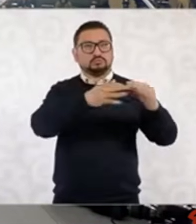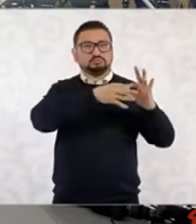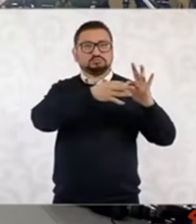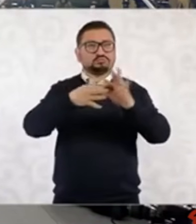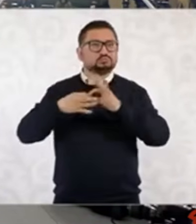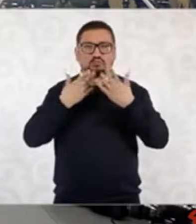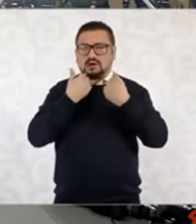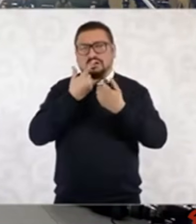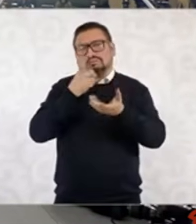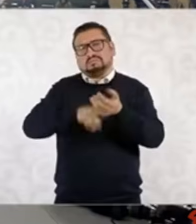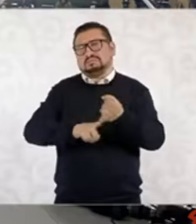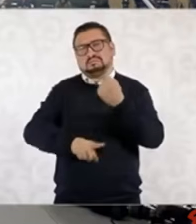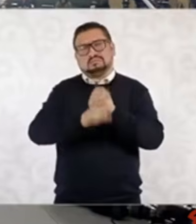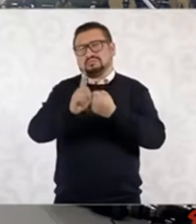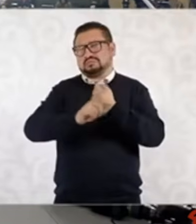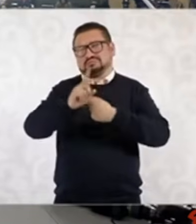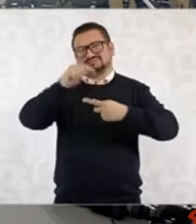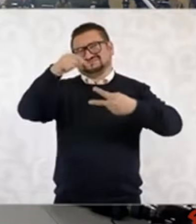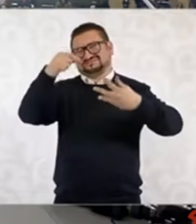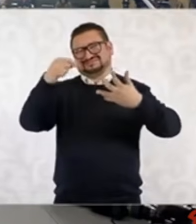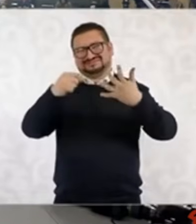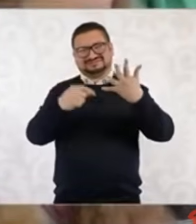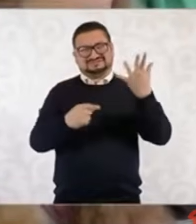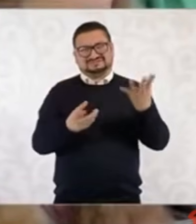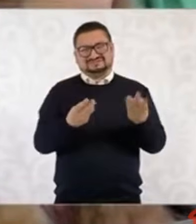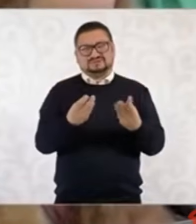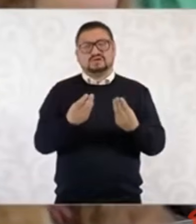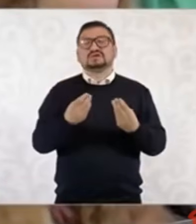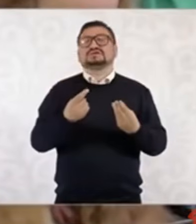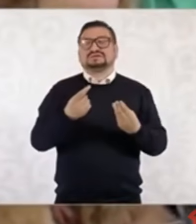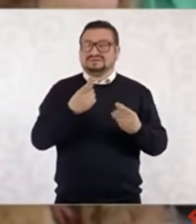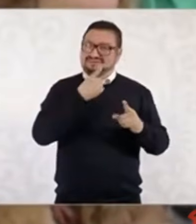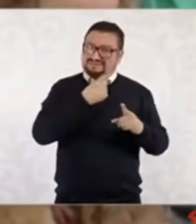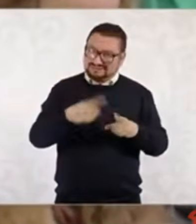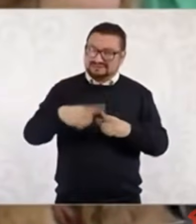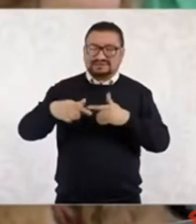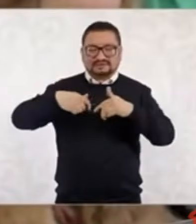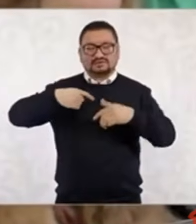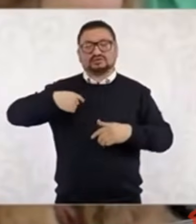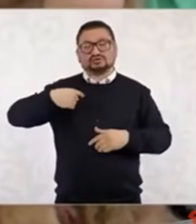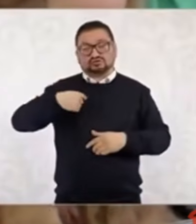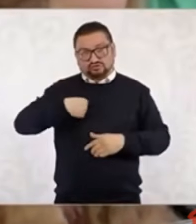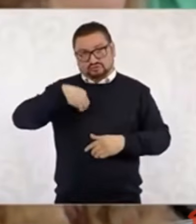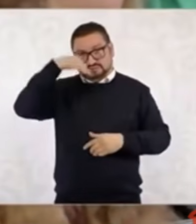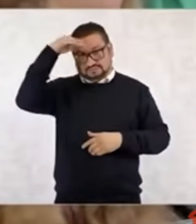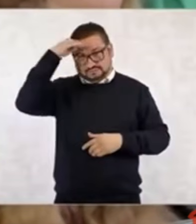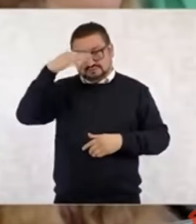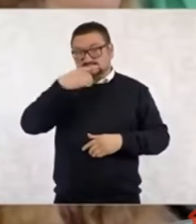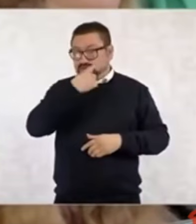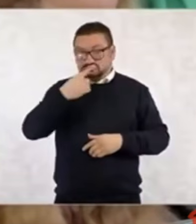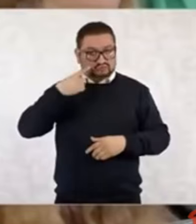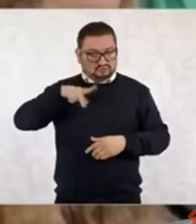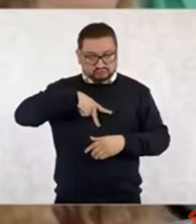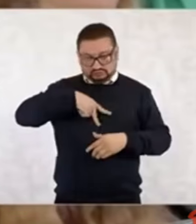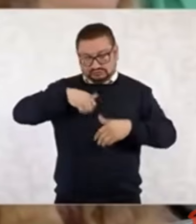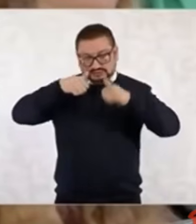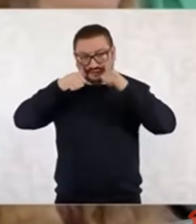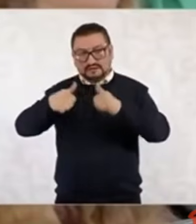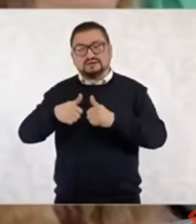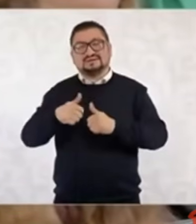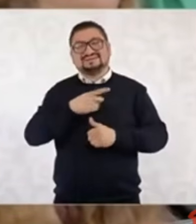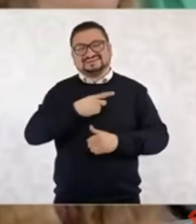enfrentan diversas problemáticas que deberían de ser abordadas desde mi punto de vista, y se lo pregunto a usted si coincide con